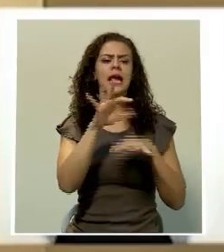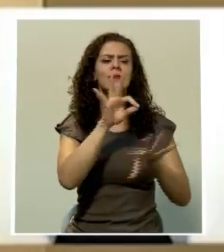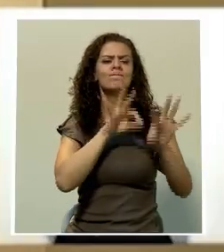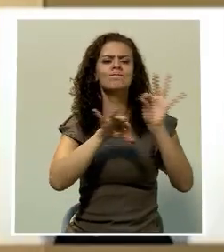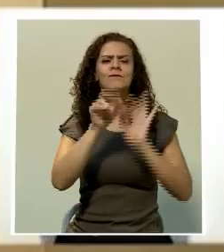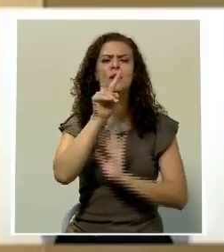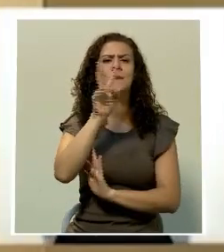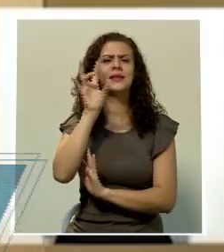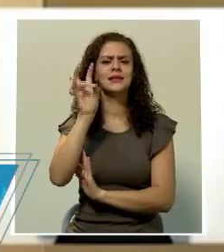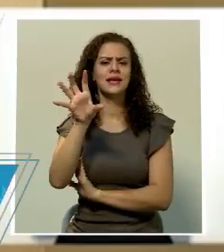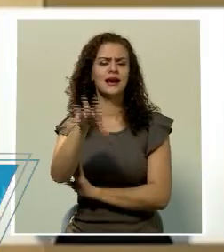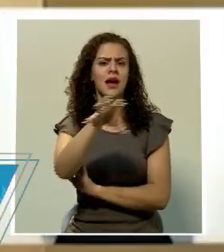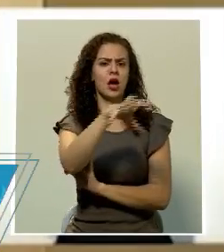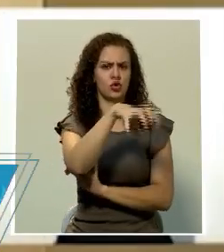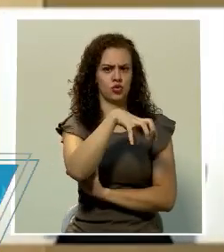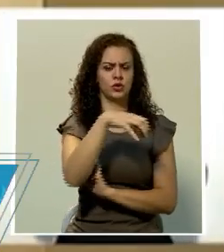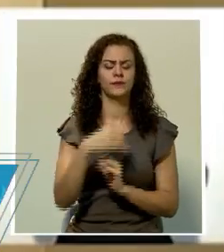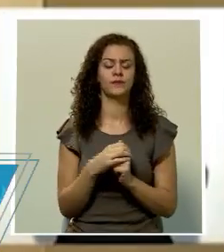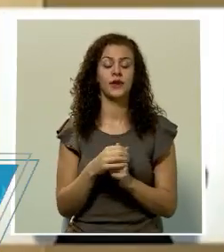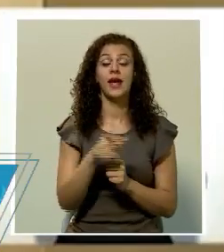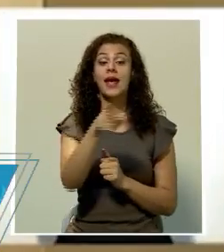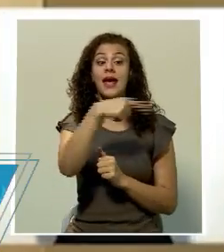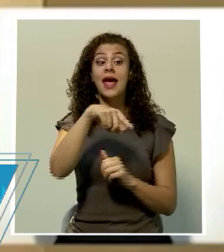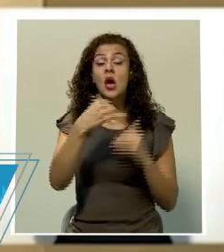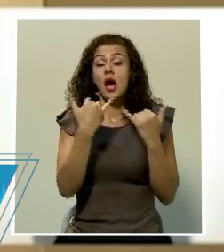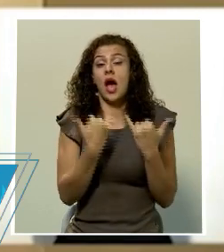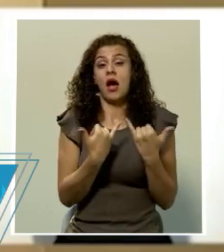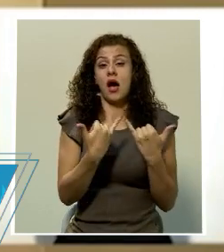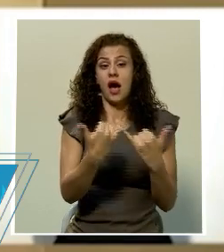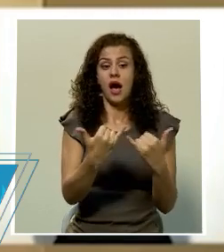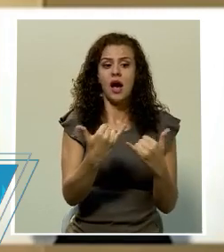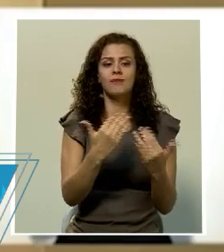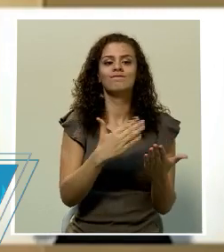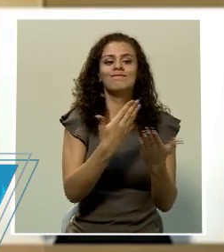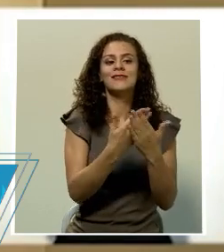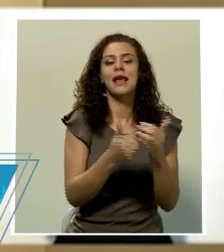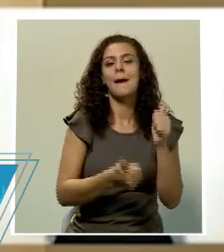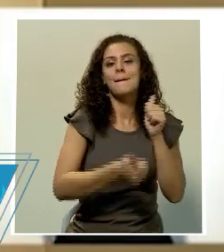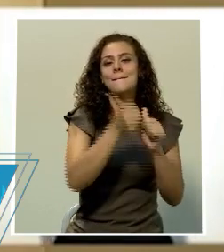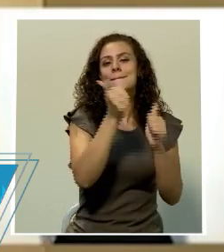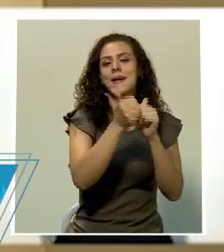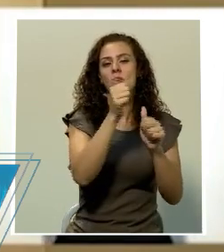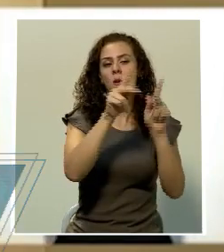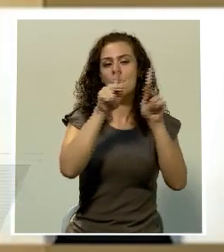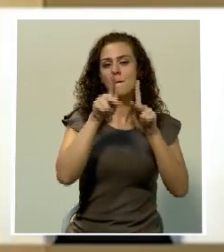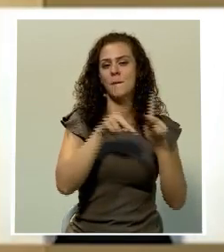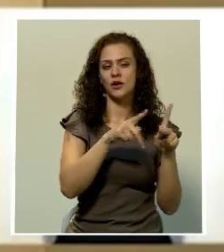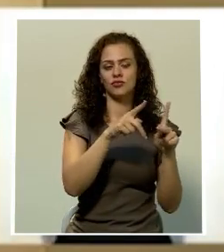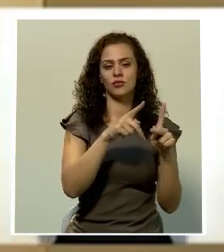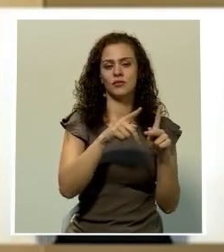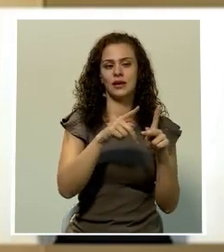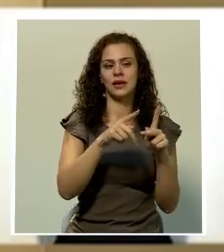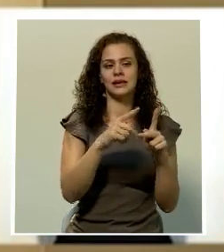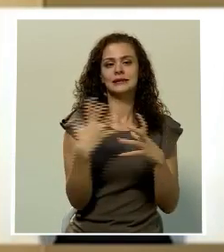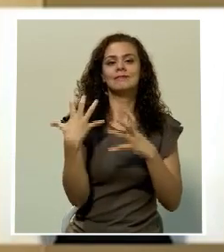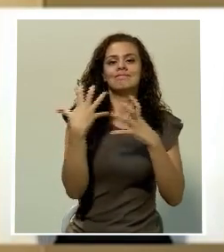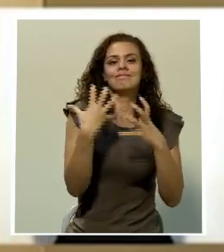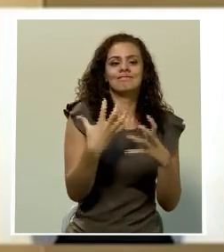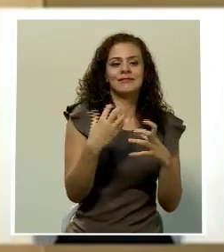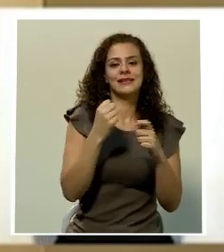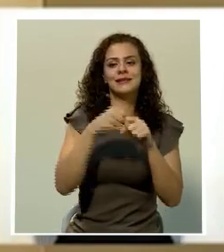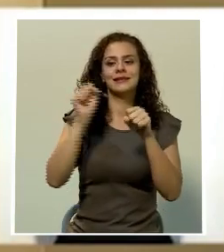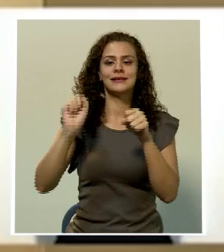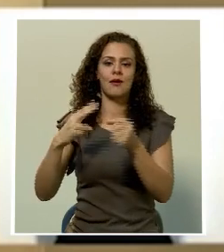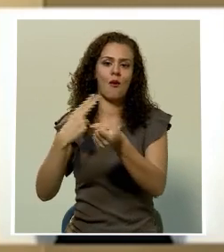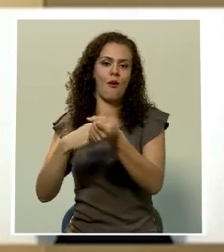identificado 27 cantones que son los que están aportando el mayor número de carga